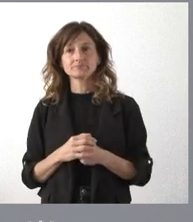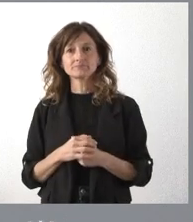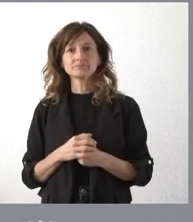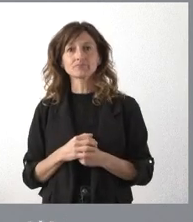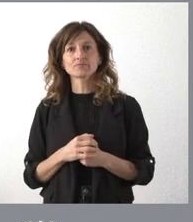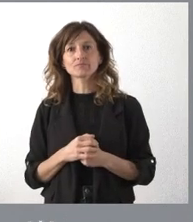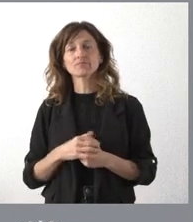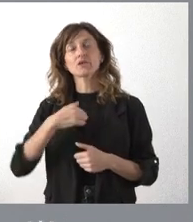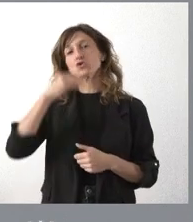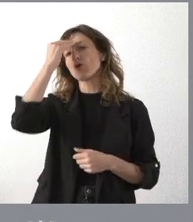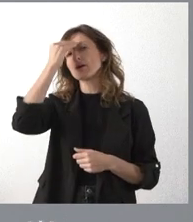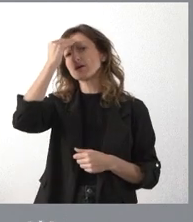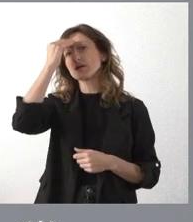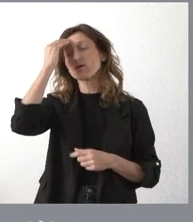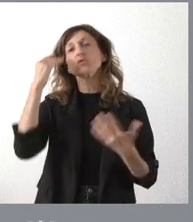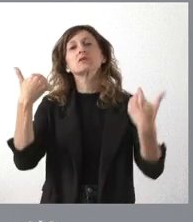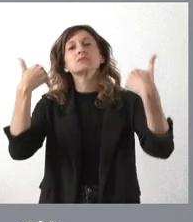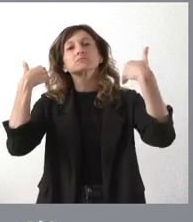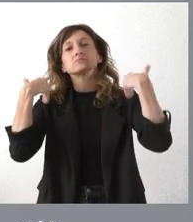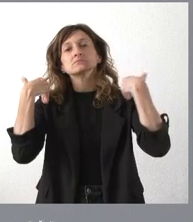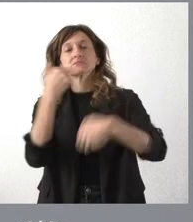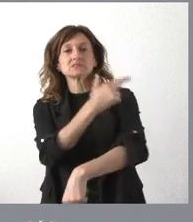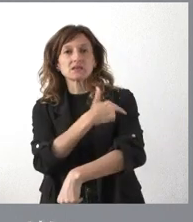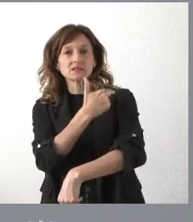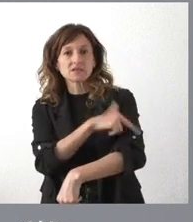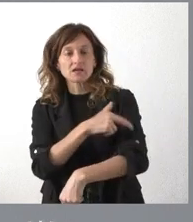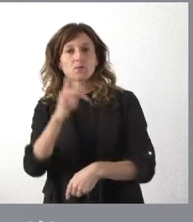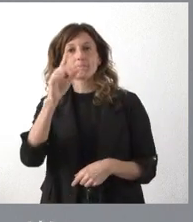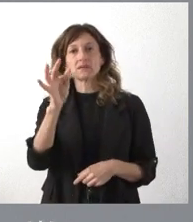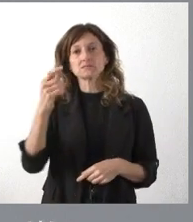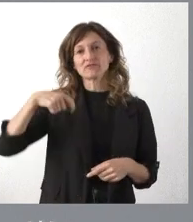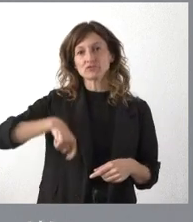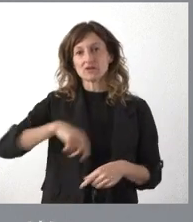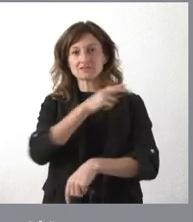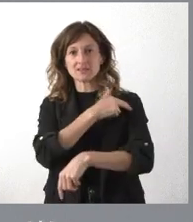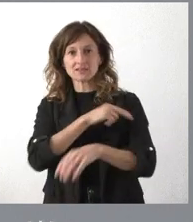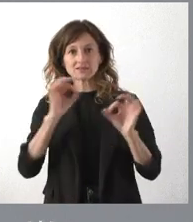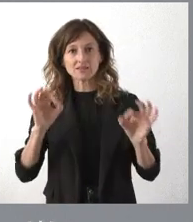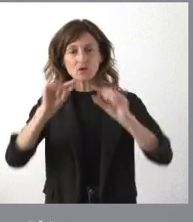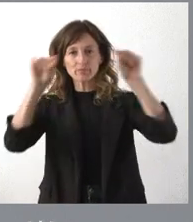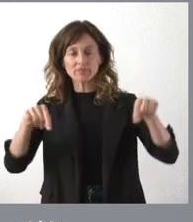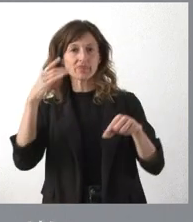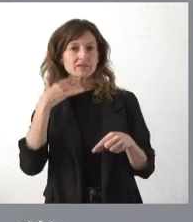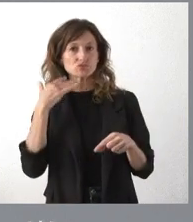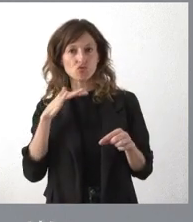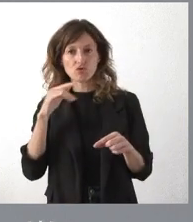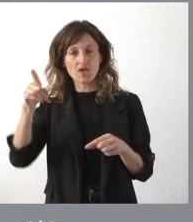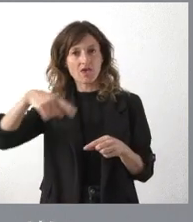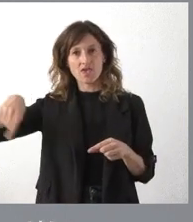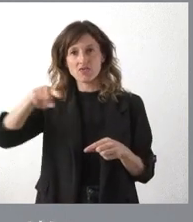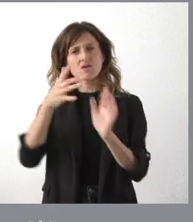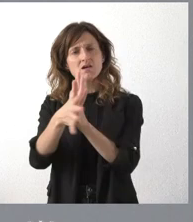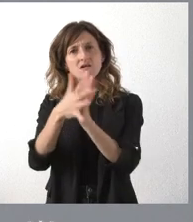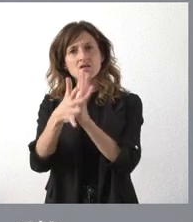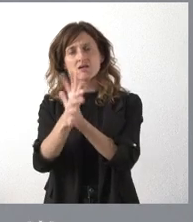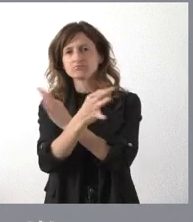que el responsable sanitario y también Los profesionales que tienen responsabilidad sanitaria en la provincia de soreas pues han hecho las explicaciones